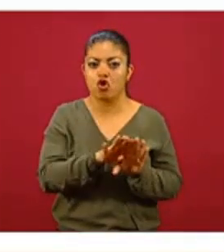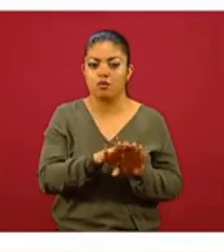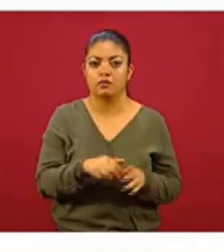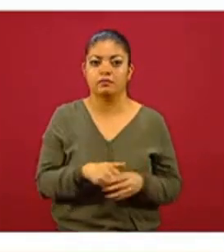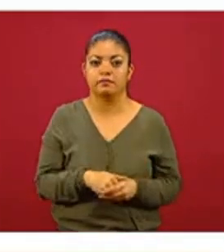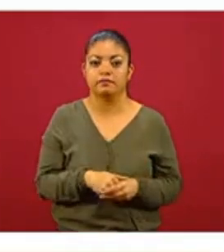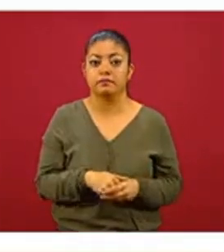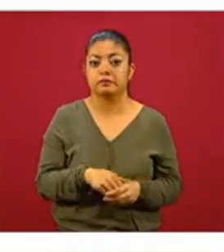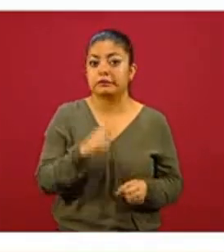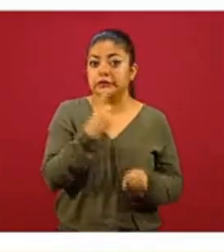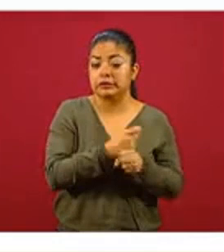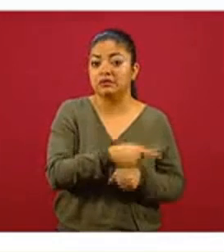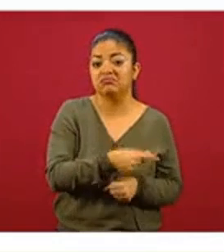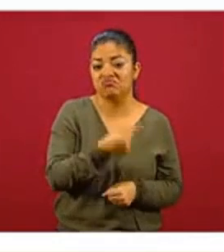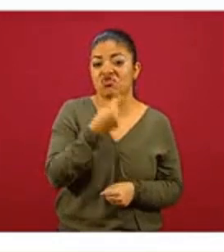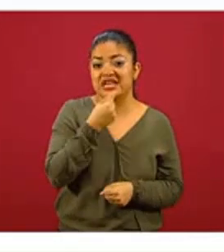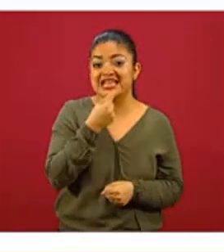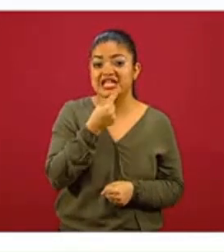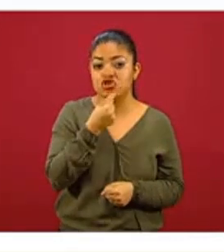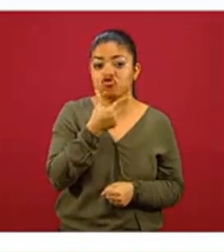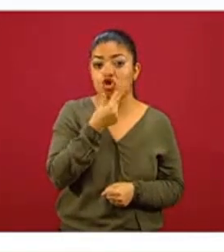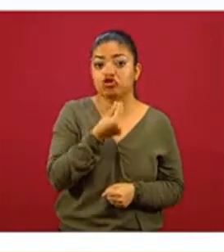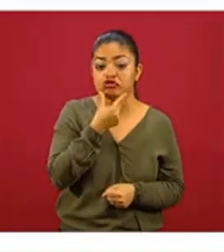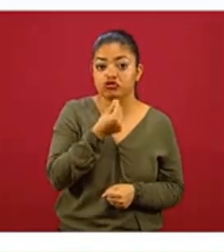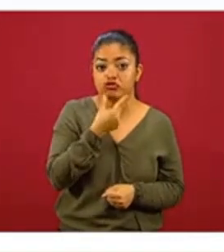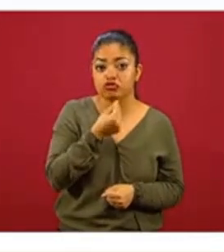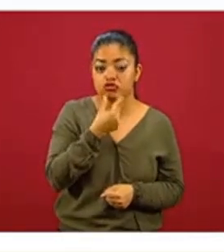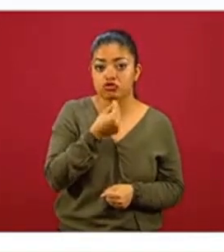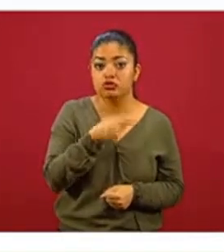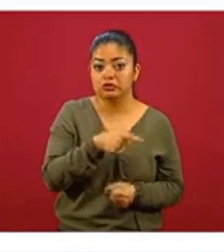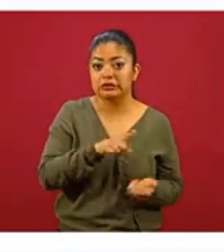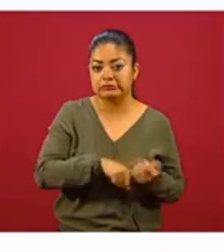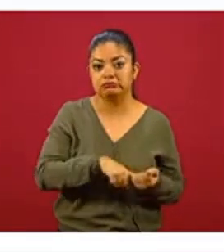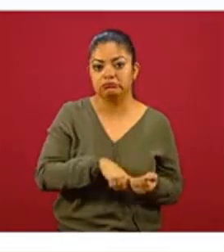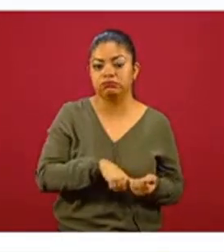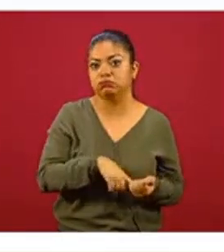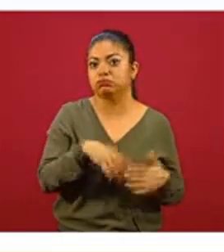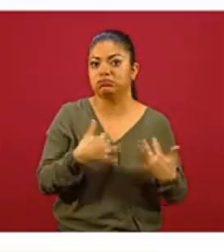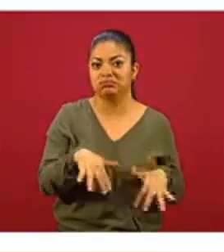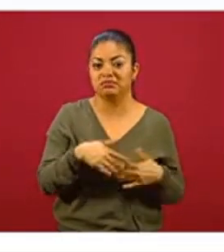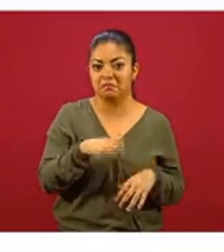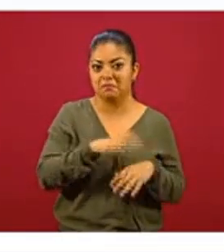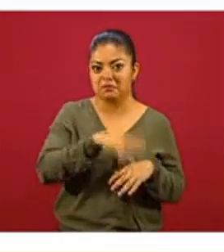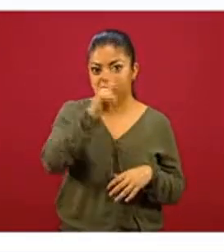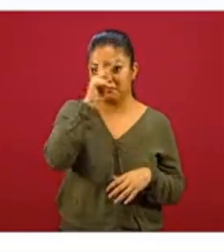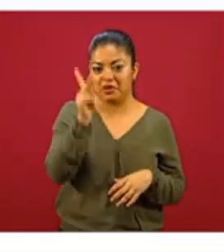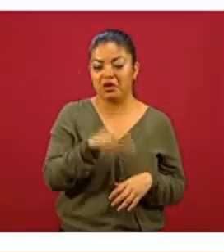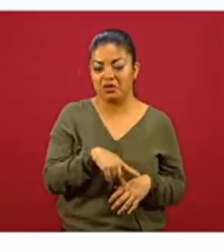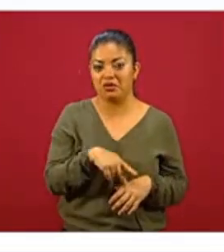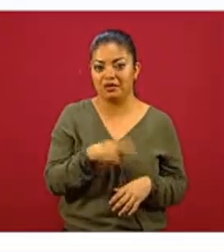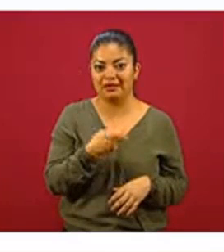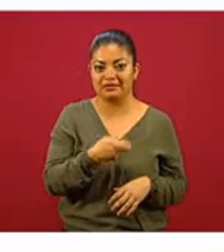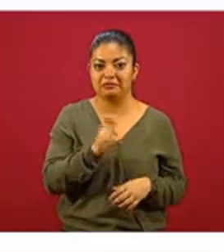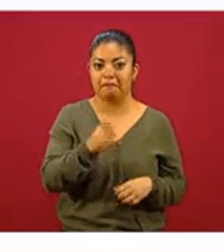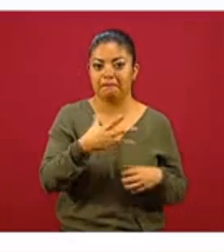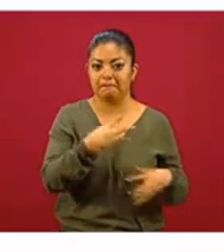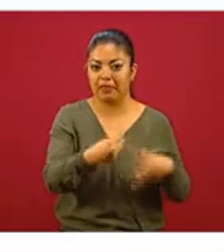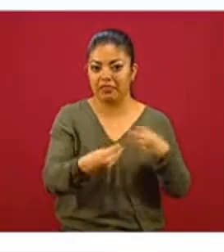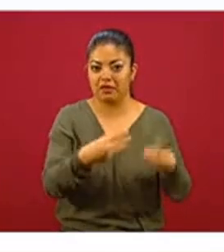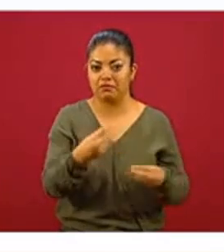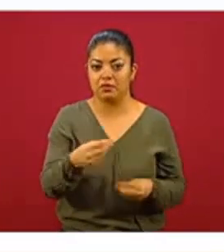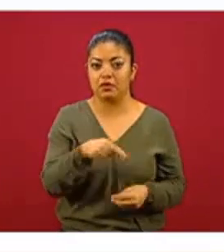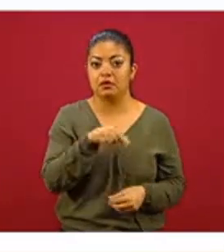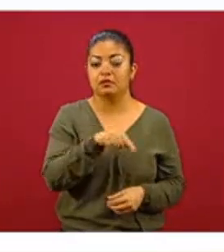sexo masculino desafortunadamente nos ha ido muy mal a los varones en esta pandemia. Tiene